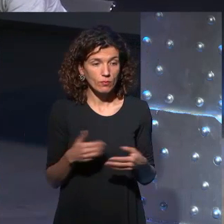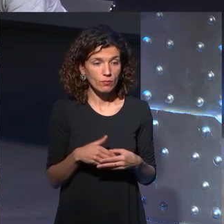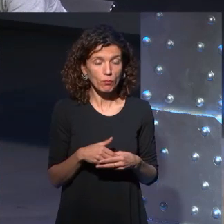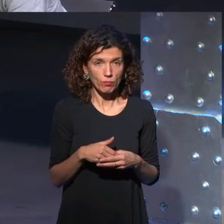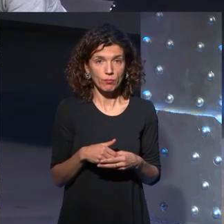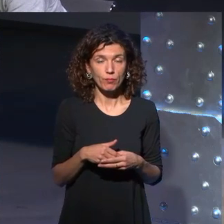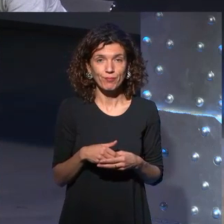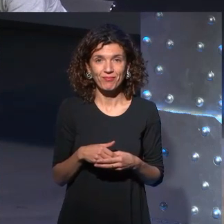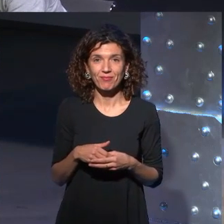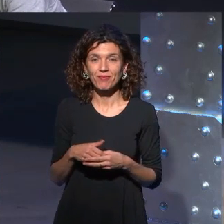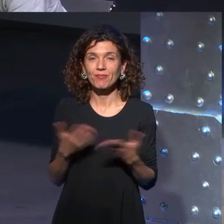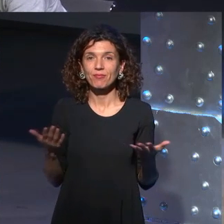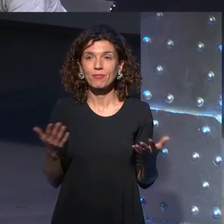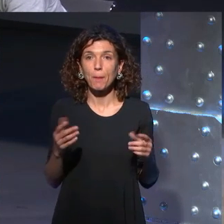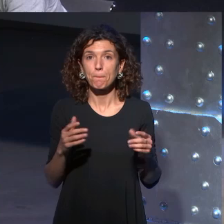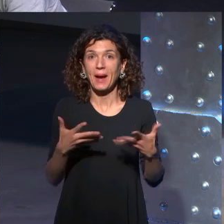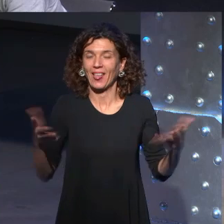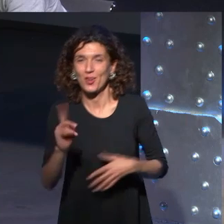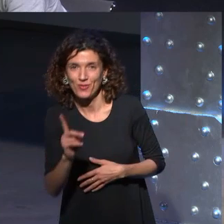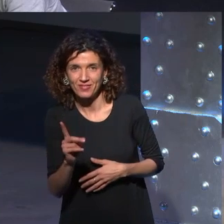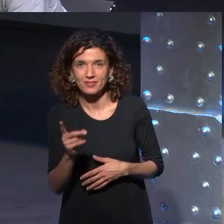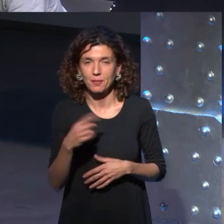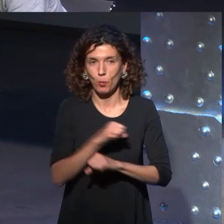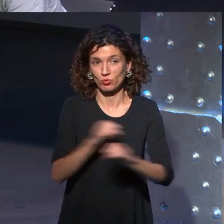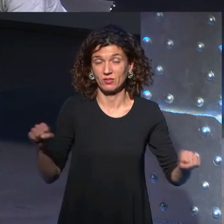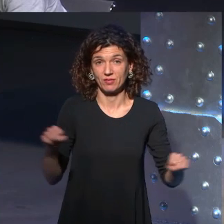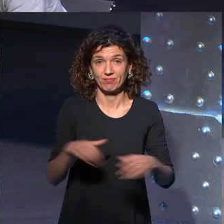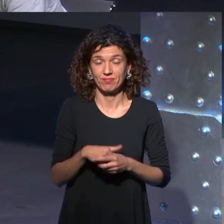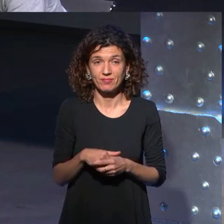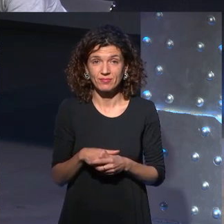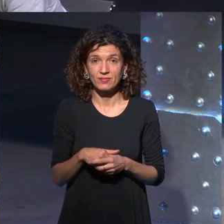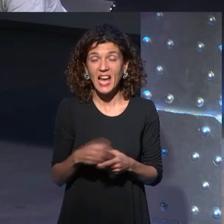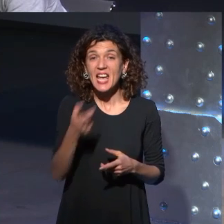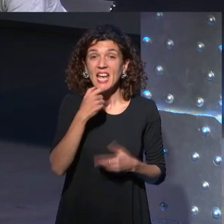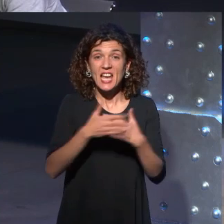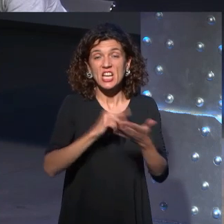Aquí está. Más grande no, ¿eh? Imposible. No, quiero ser chiquito.